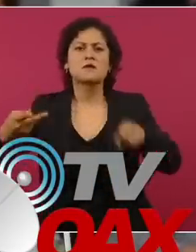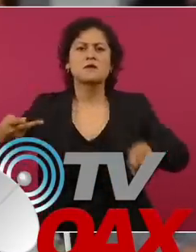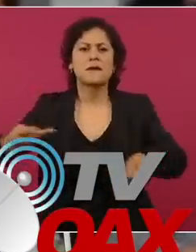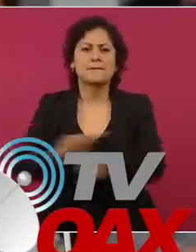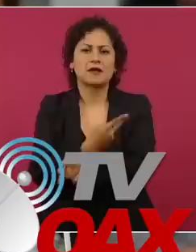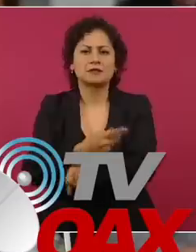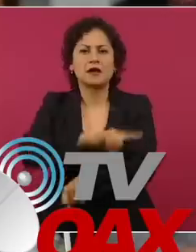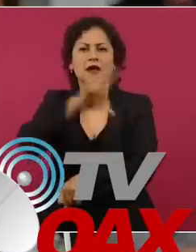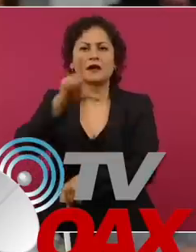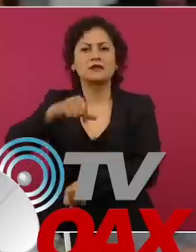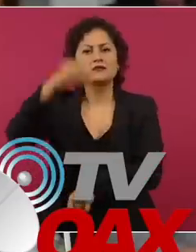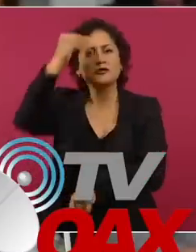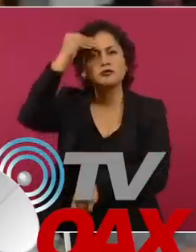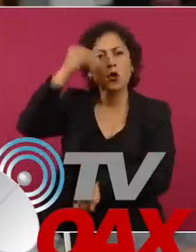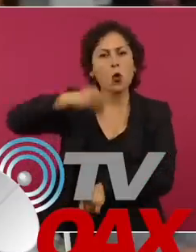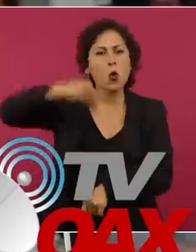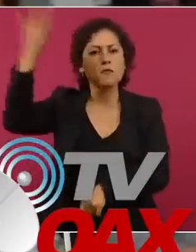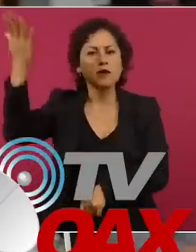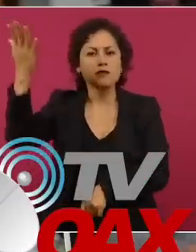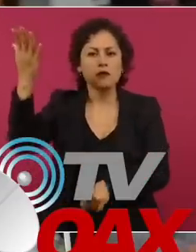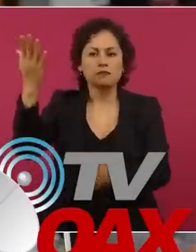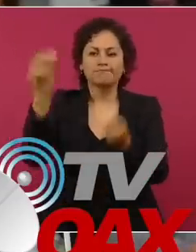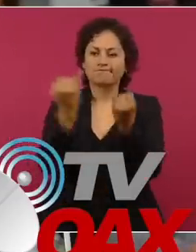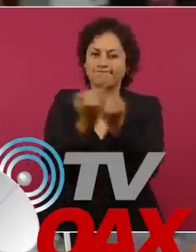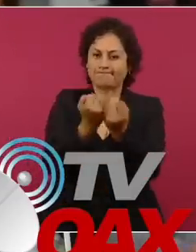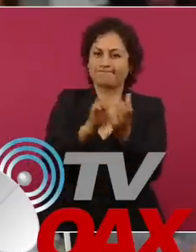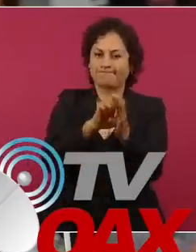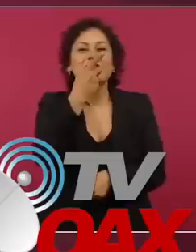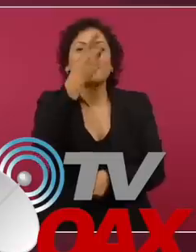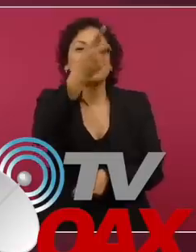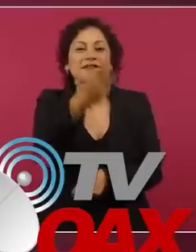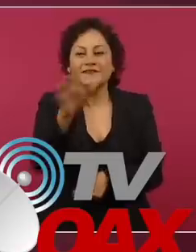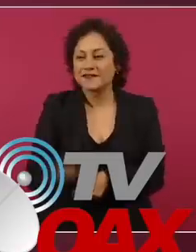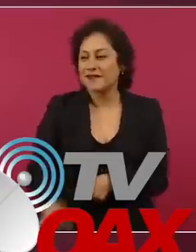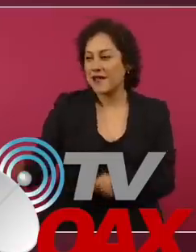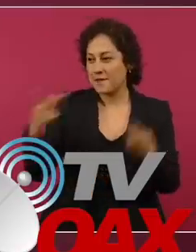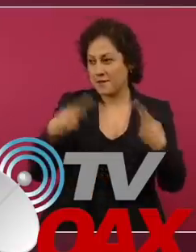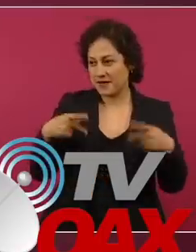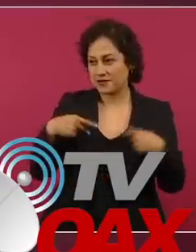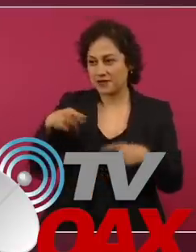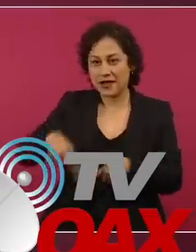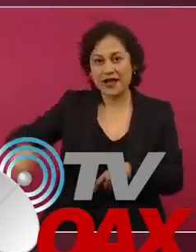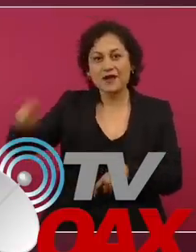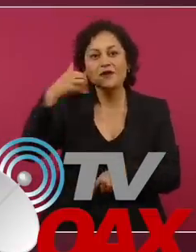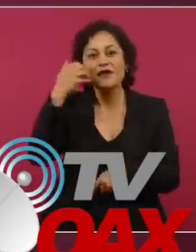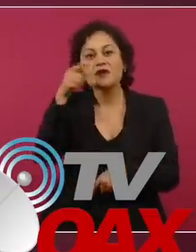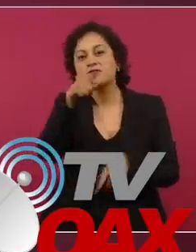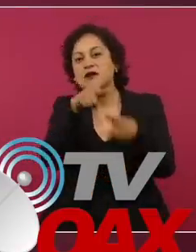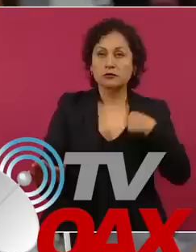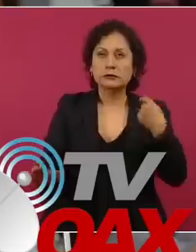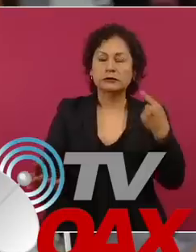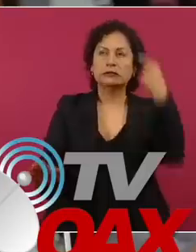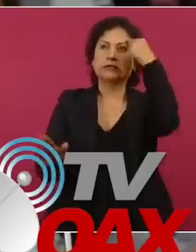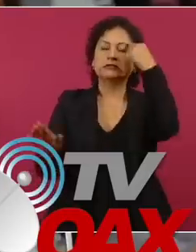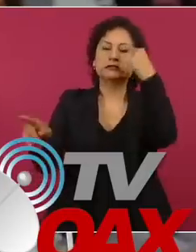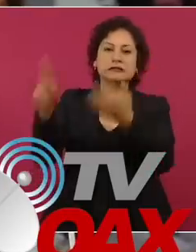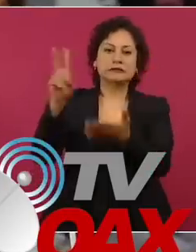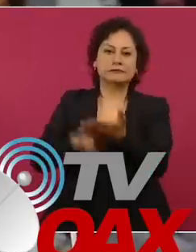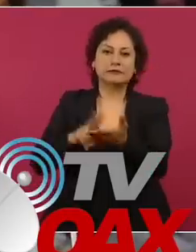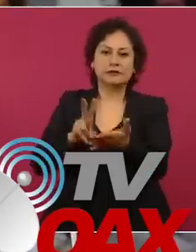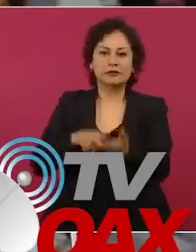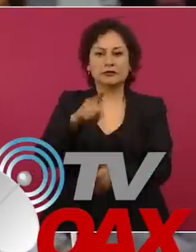padre. Cuando se fue, me di cuenta de lo que valía. Usted no se puede ir, presidente.